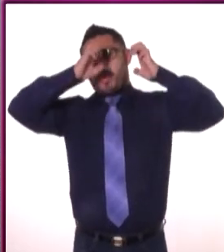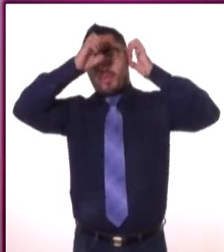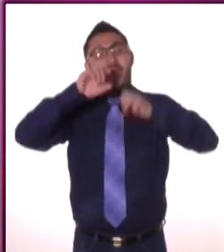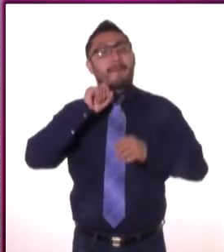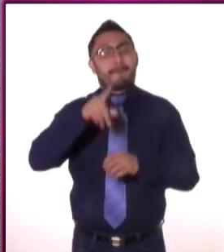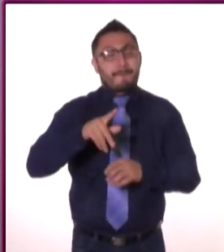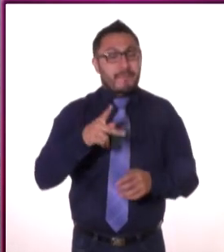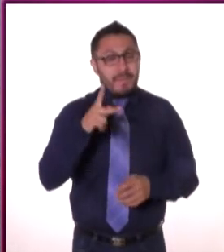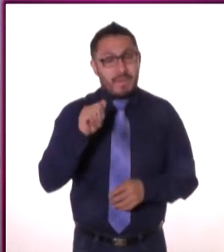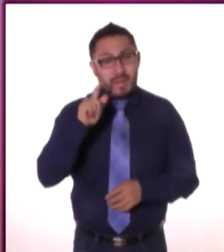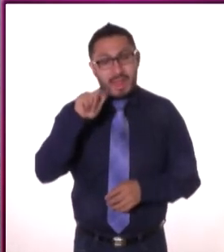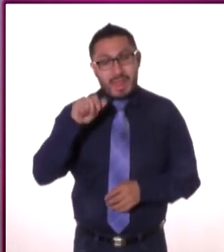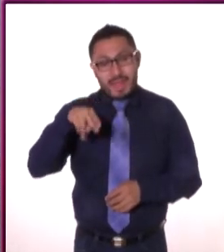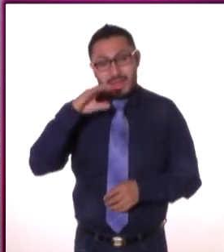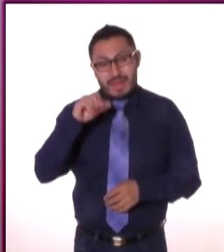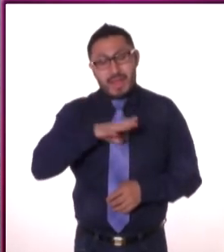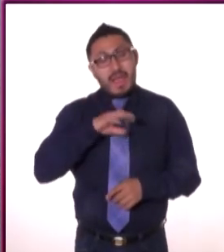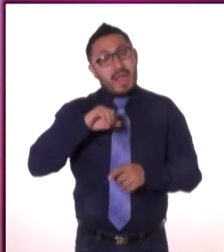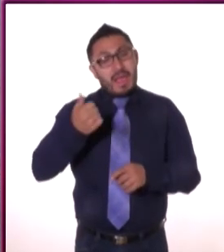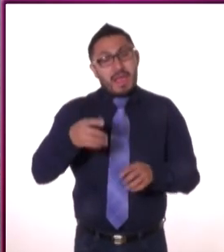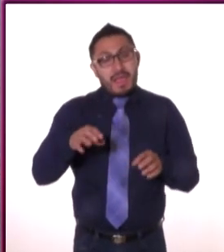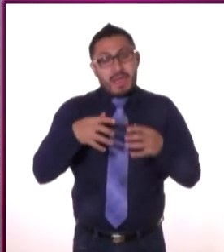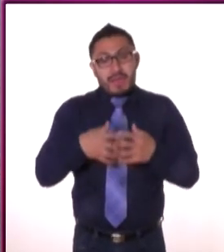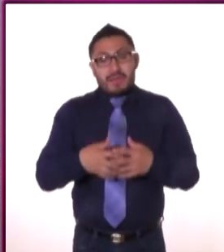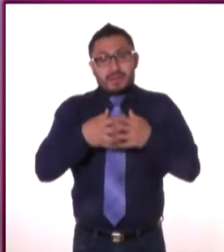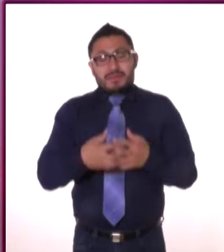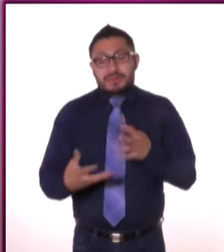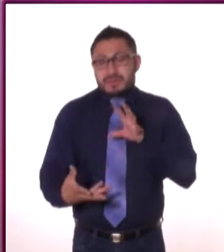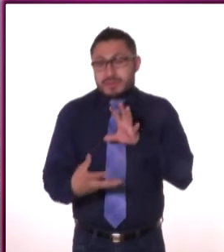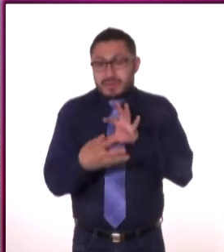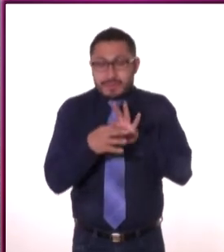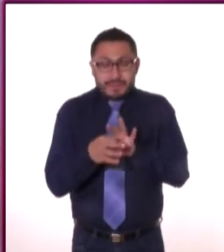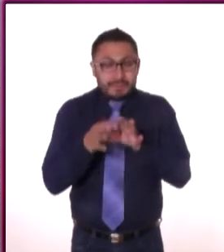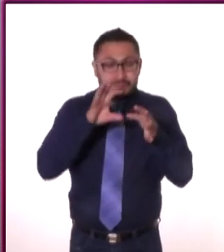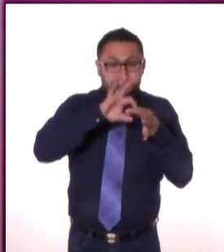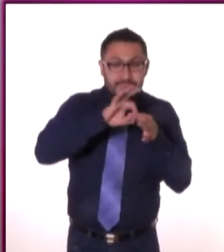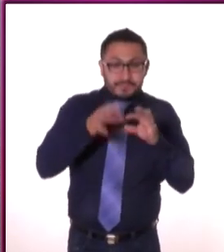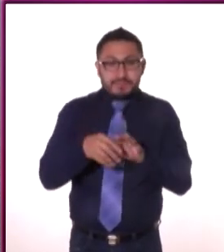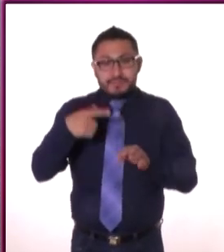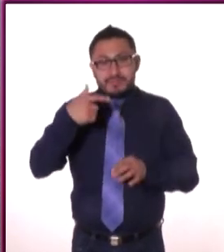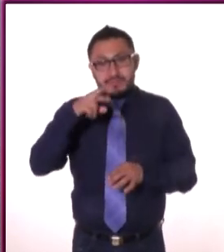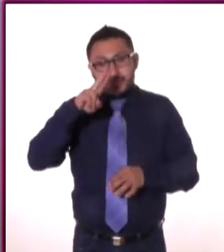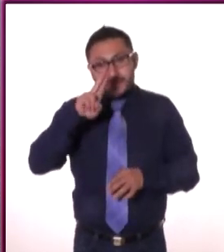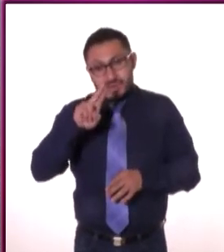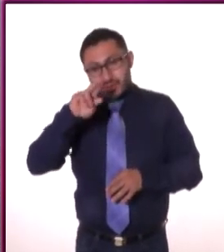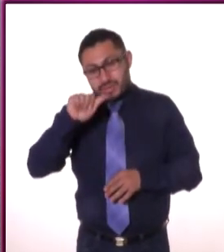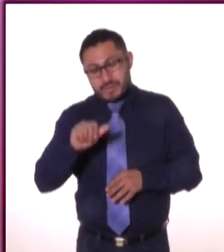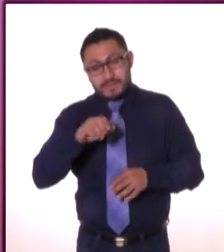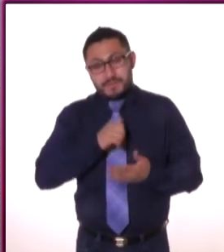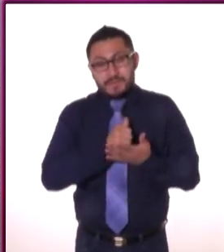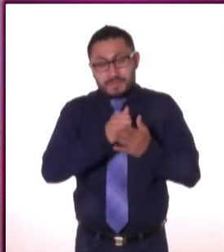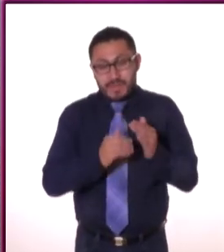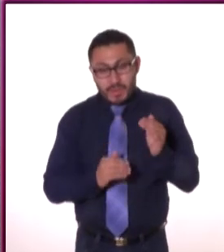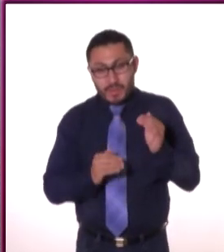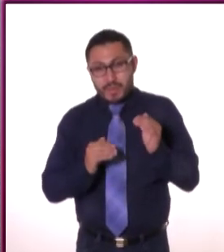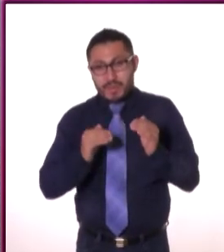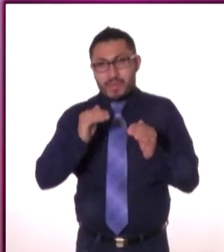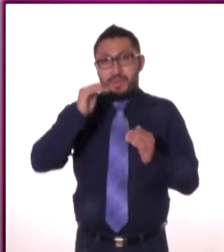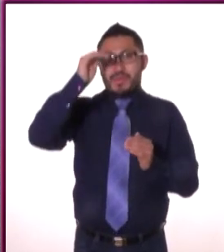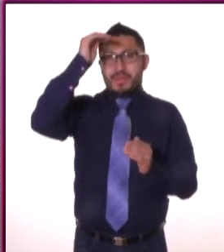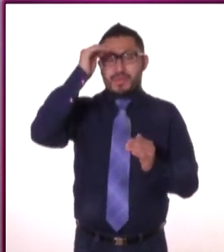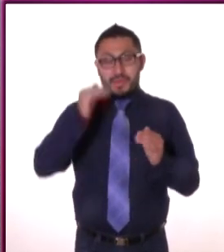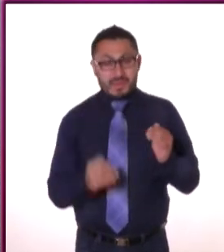que tenemos es la misma palanca con algunas otras máquinas mezcladas en las grúas que nos ayudan a